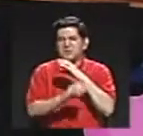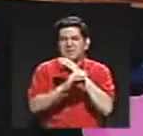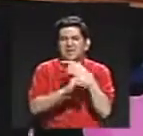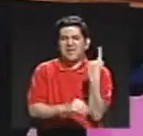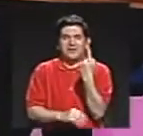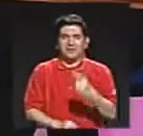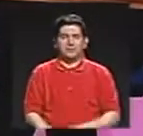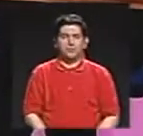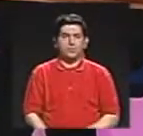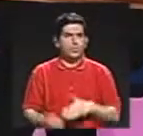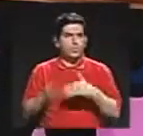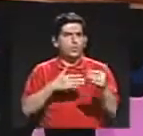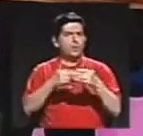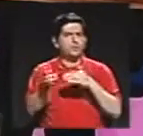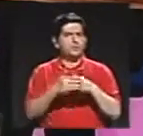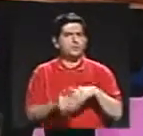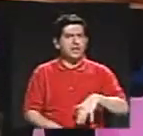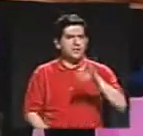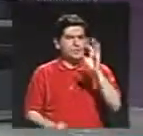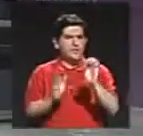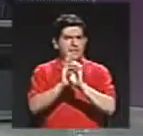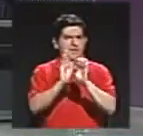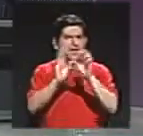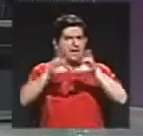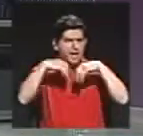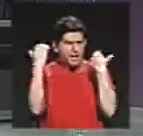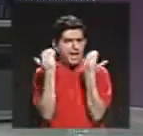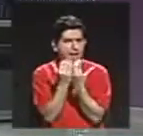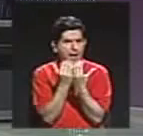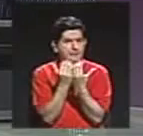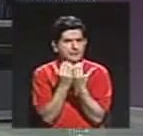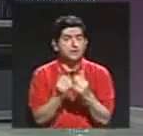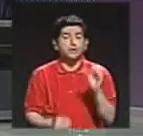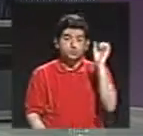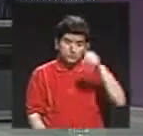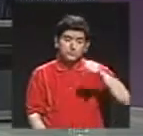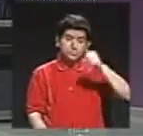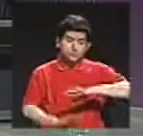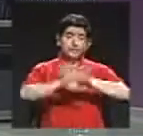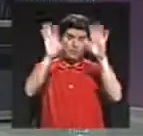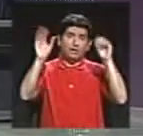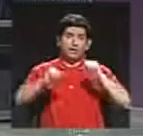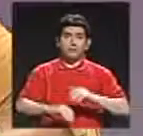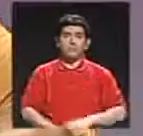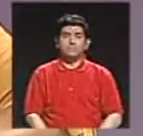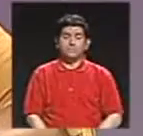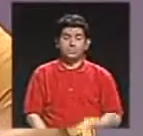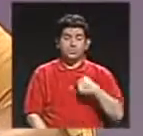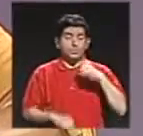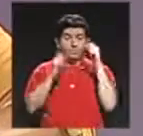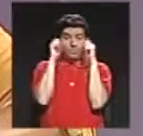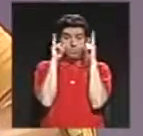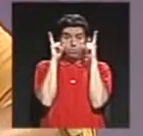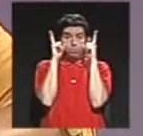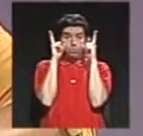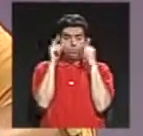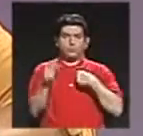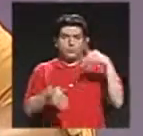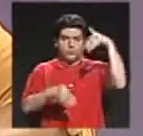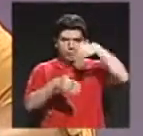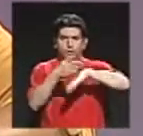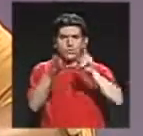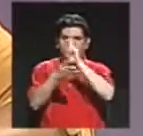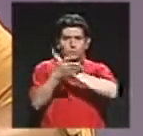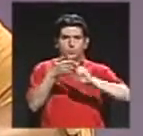eso te encontraste esos ejemplos en clase por supuesto por supuesto Yo me sorprendí mucho cuando entré a la